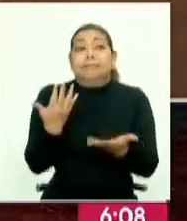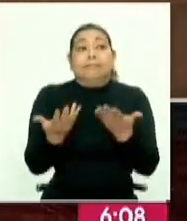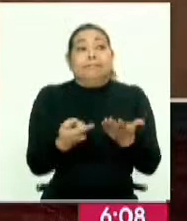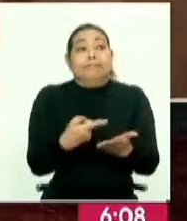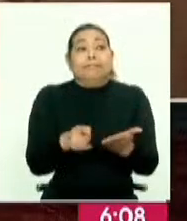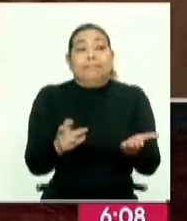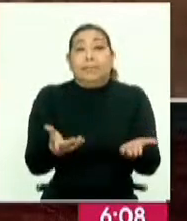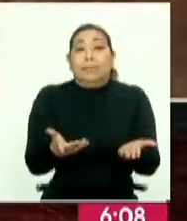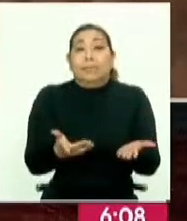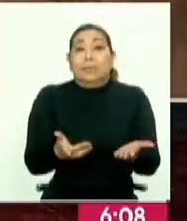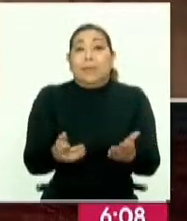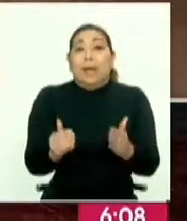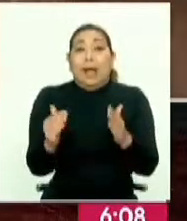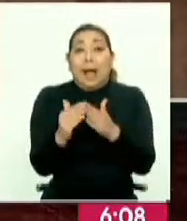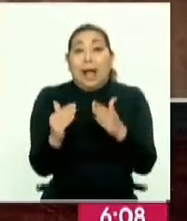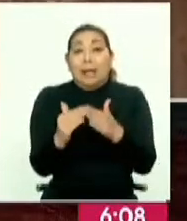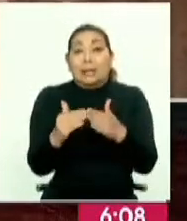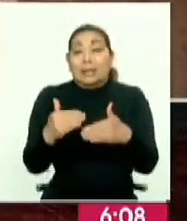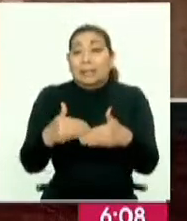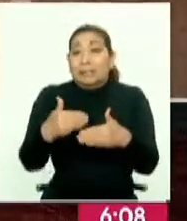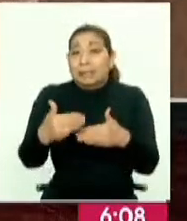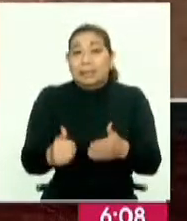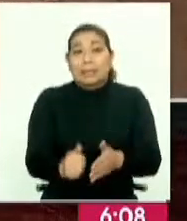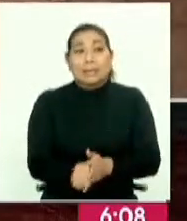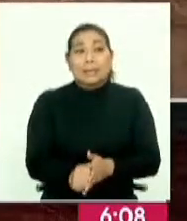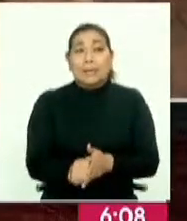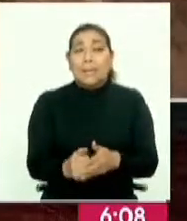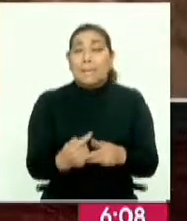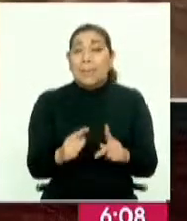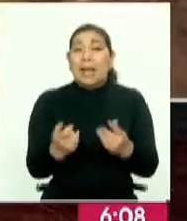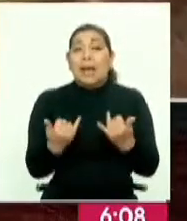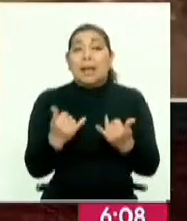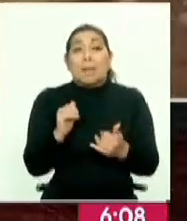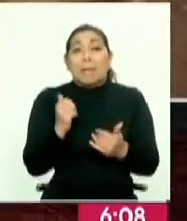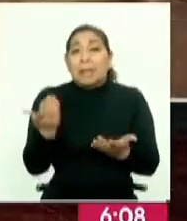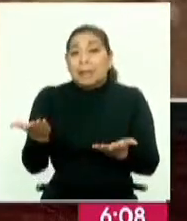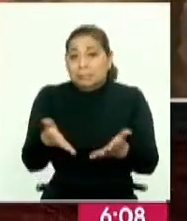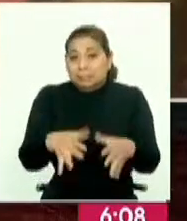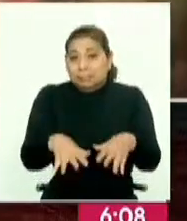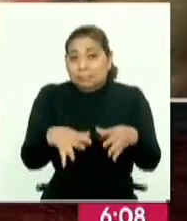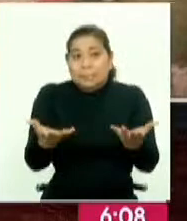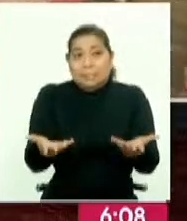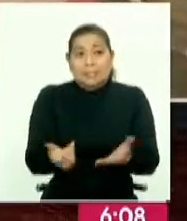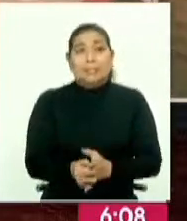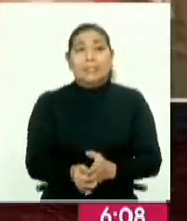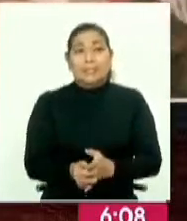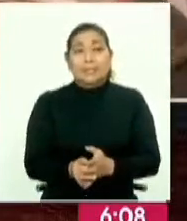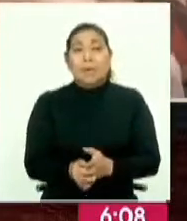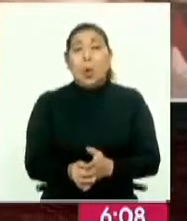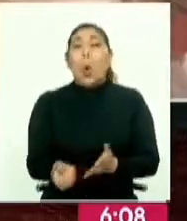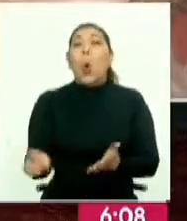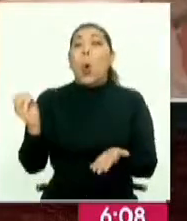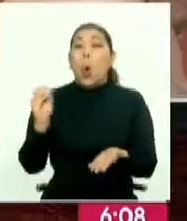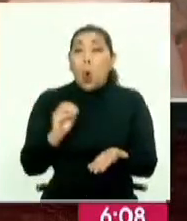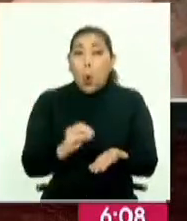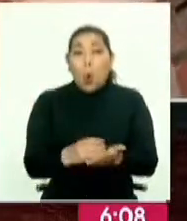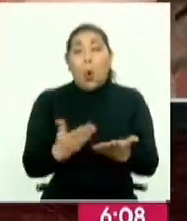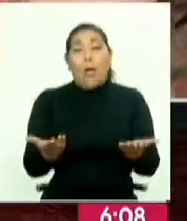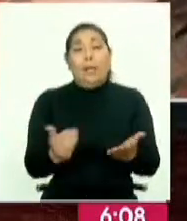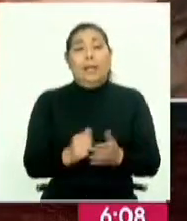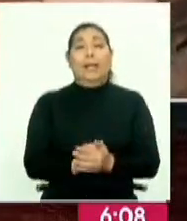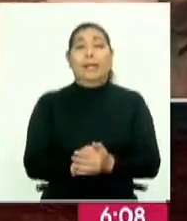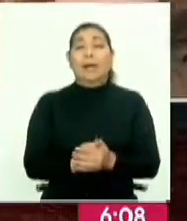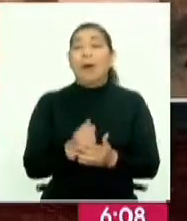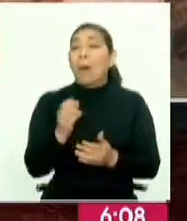incendio que ha afectado las dos casas de mi vecina al 100% para que mañana me mañana a mi molde depende van a venir o de repente hoy